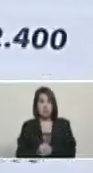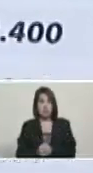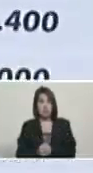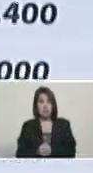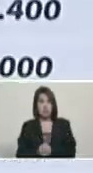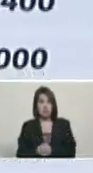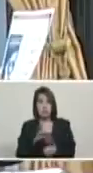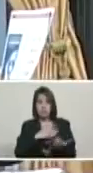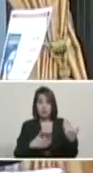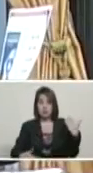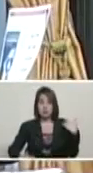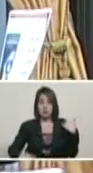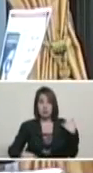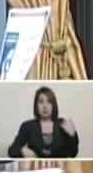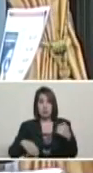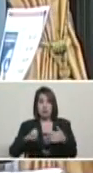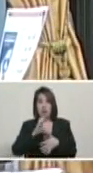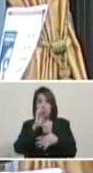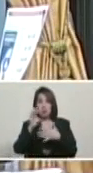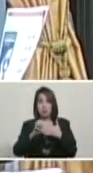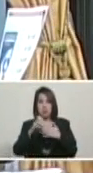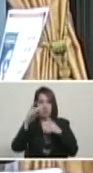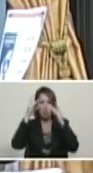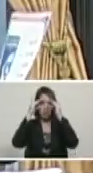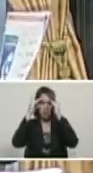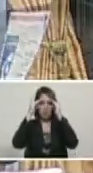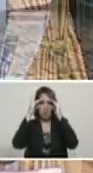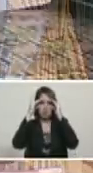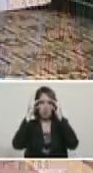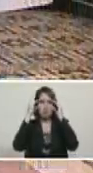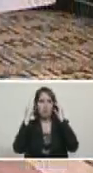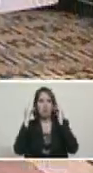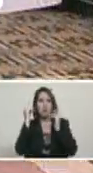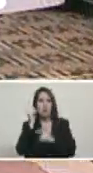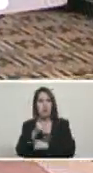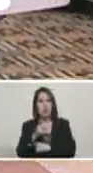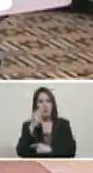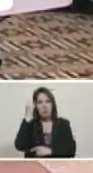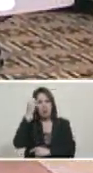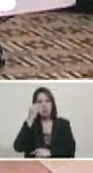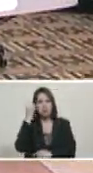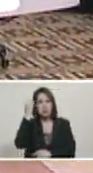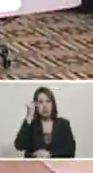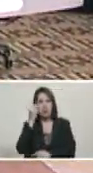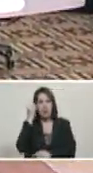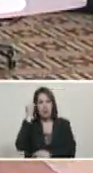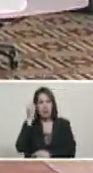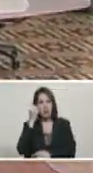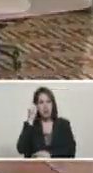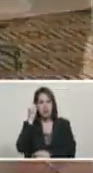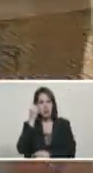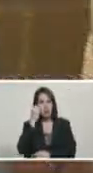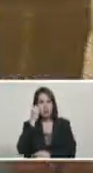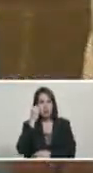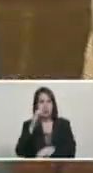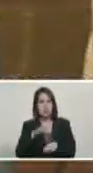ejecutiva, debemos perfeccionarlo en toda su magnitud, pensarlo, pensarlo,